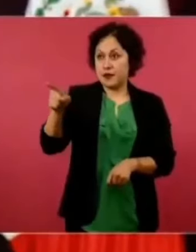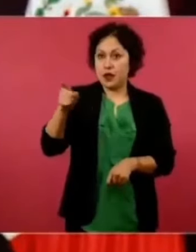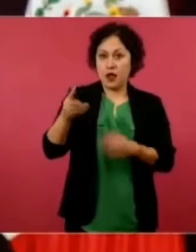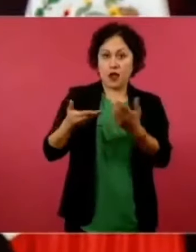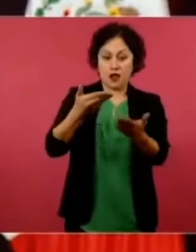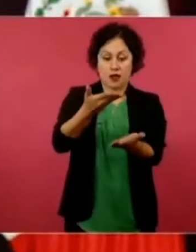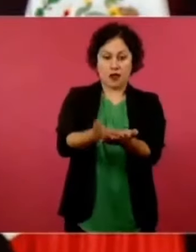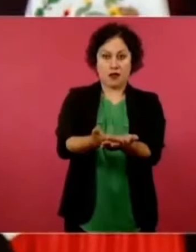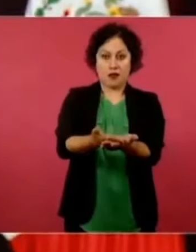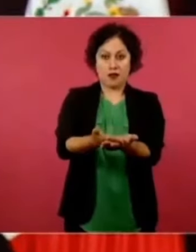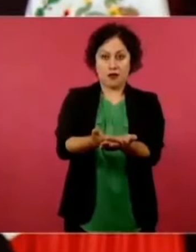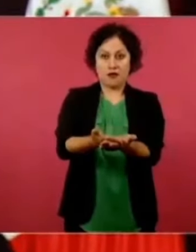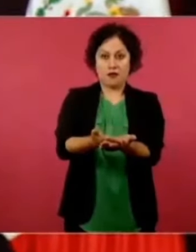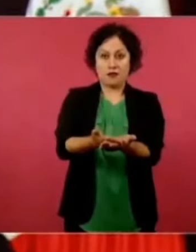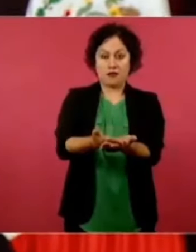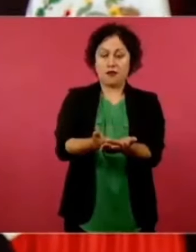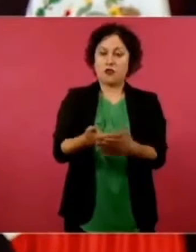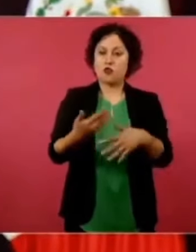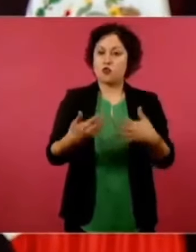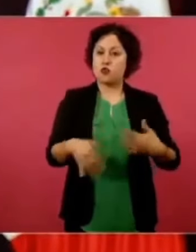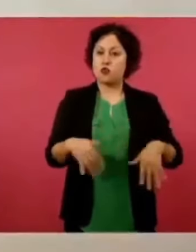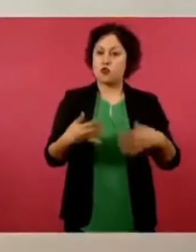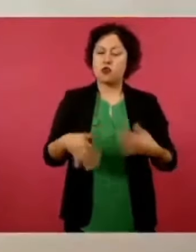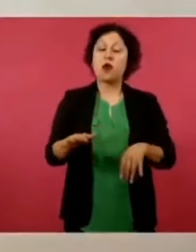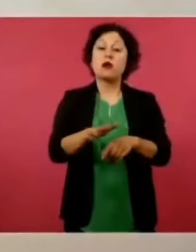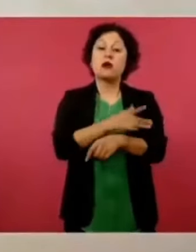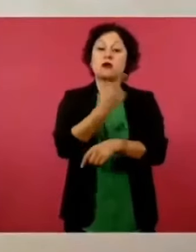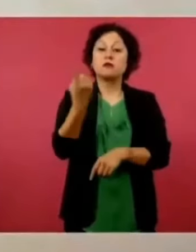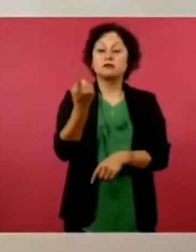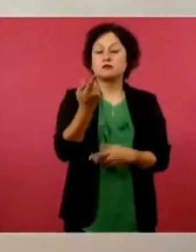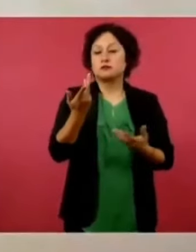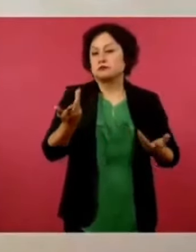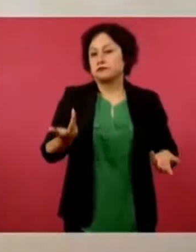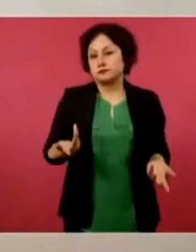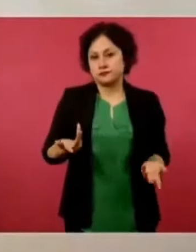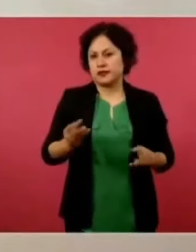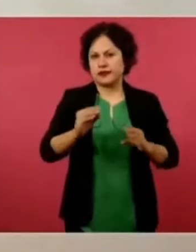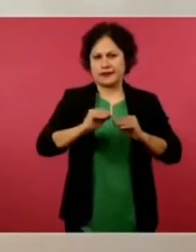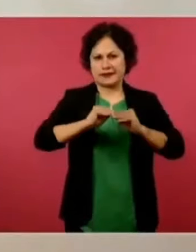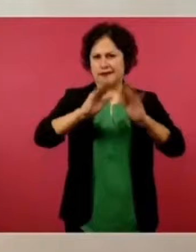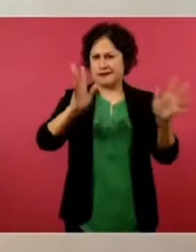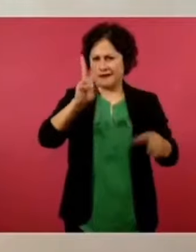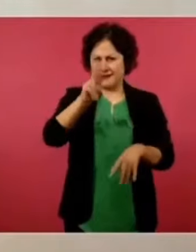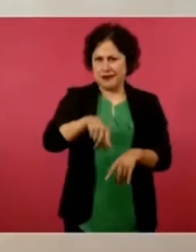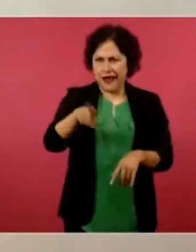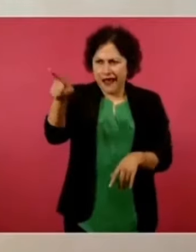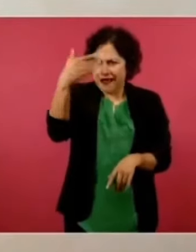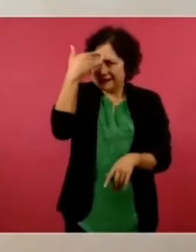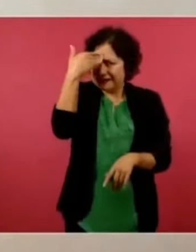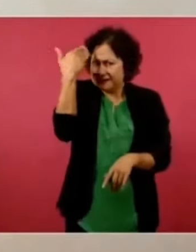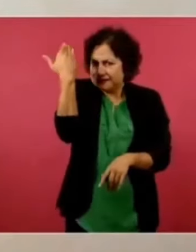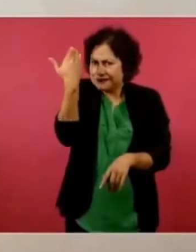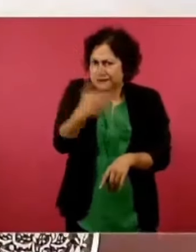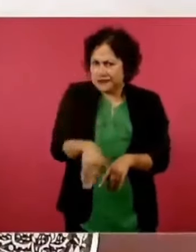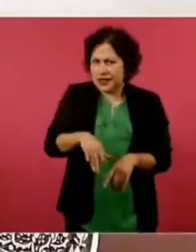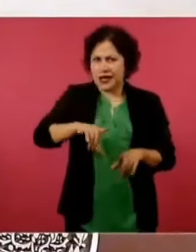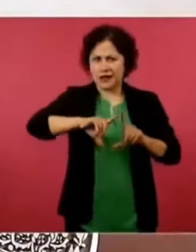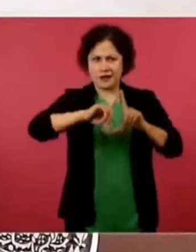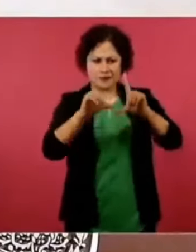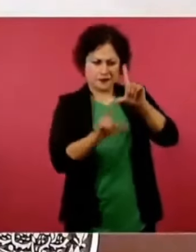planteó porque es lo más conveniente para garantizar la seguridad